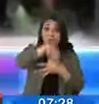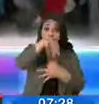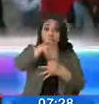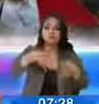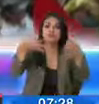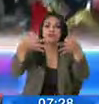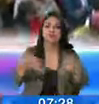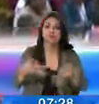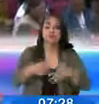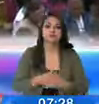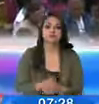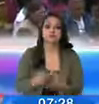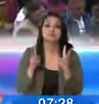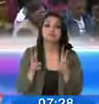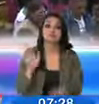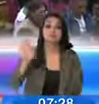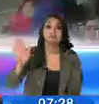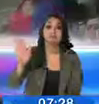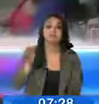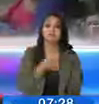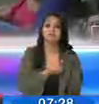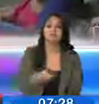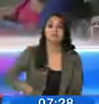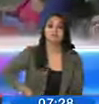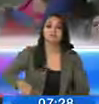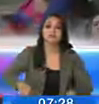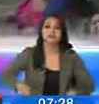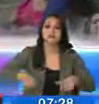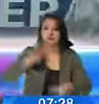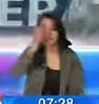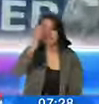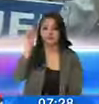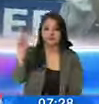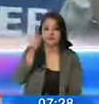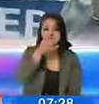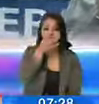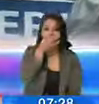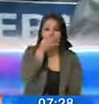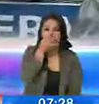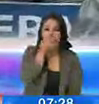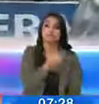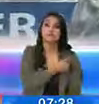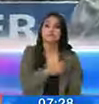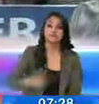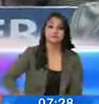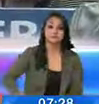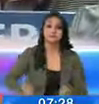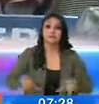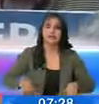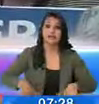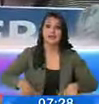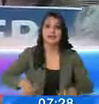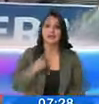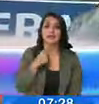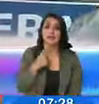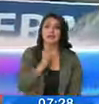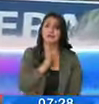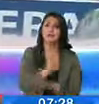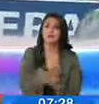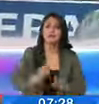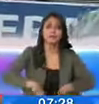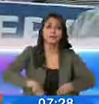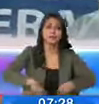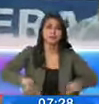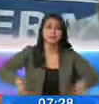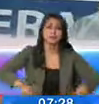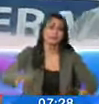Solicitan que sea el mismo presidente Lenín Moreno el que tome decisiones. El presidente de la República ha dicho que va a hacer una cirugía contra